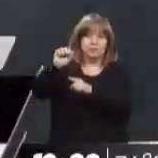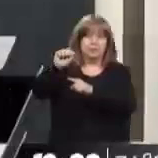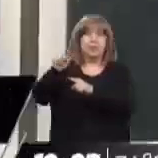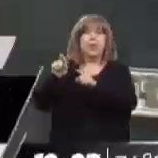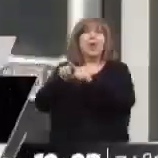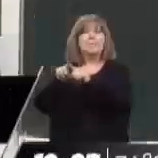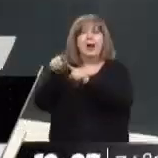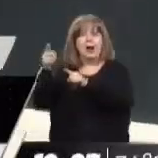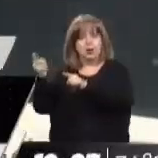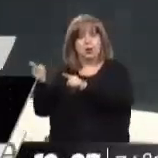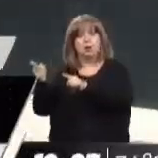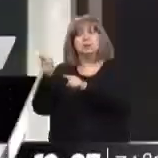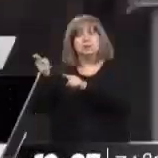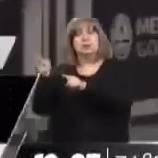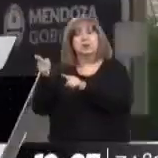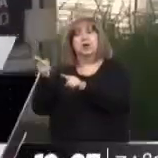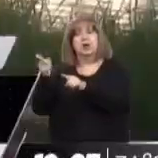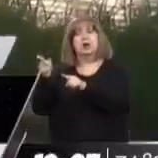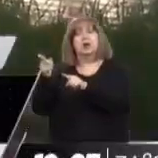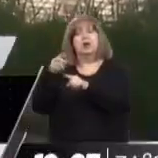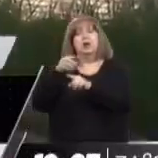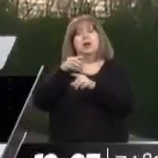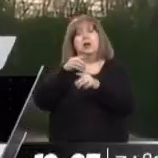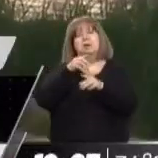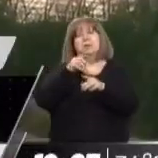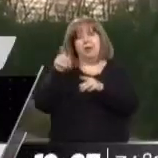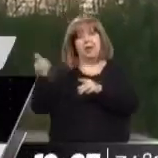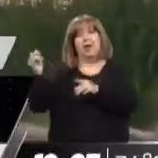que proporcionó el mismo acusado respecto de haber hecho